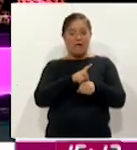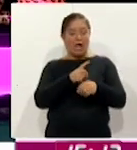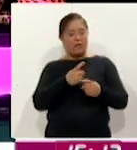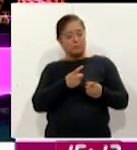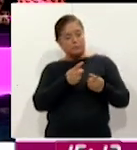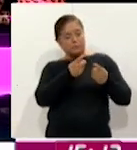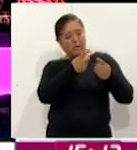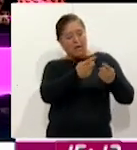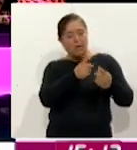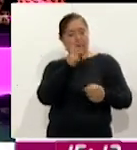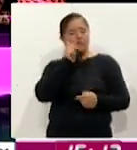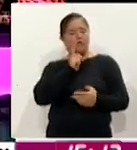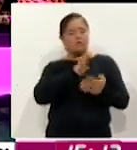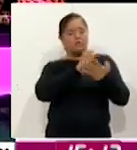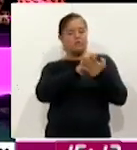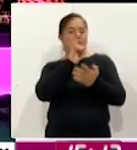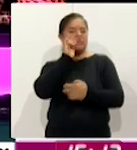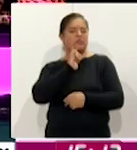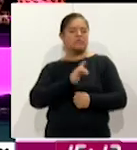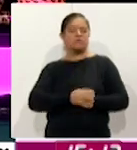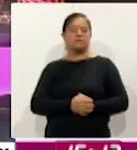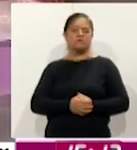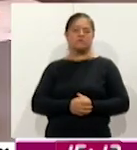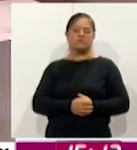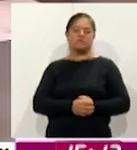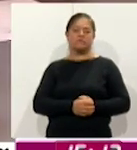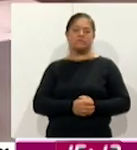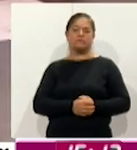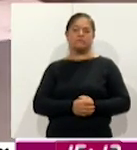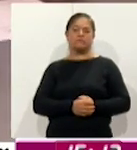Femenil. Lo invito a ver esta información.